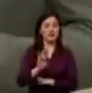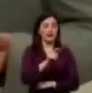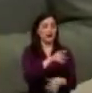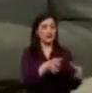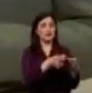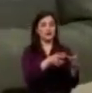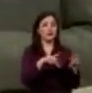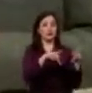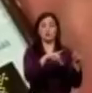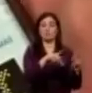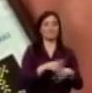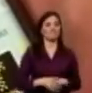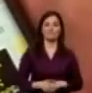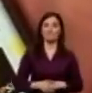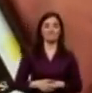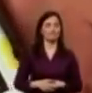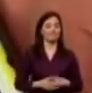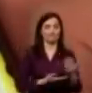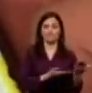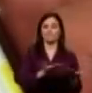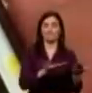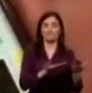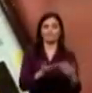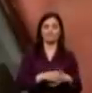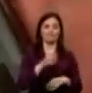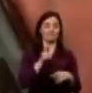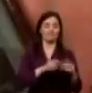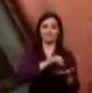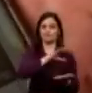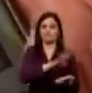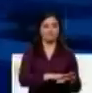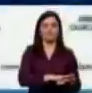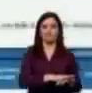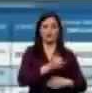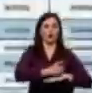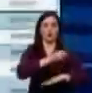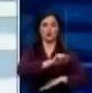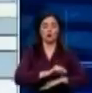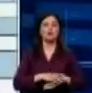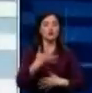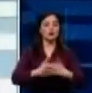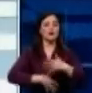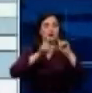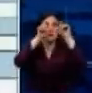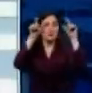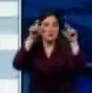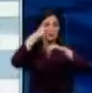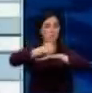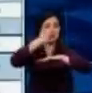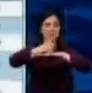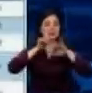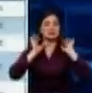certificación para operar en el país y brindar este servicio mediante una aplicación móvil. Solo son 10 las empresas